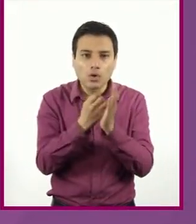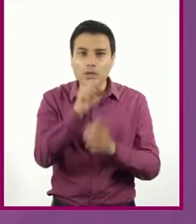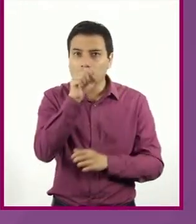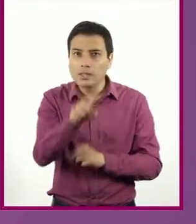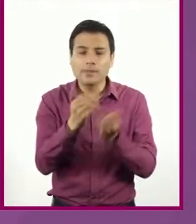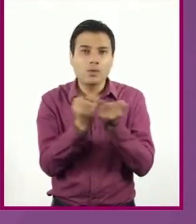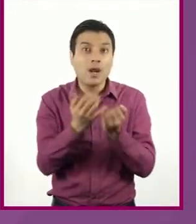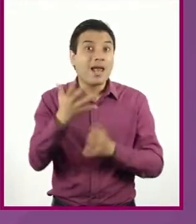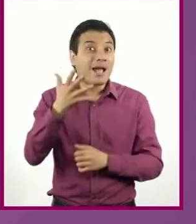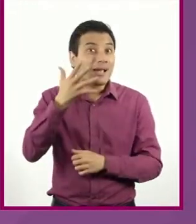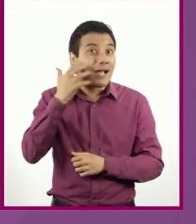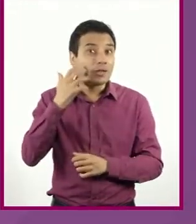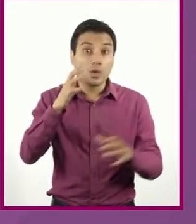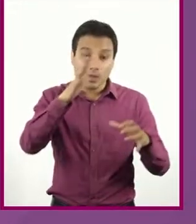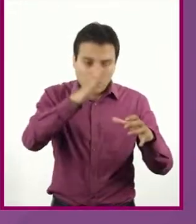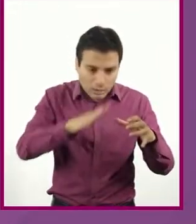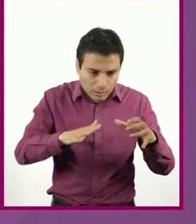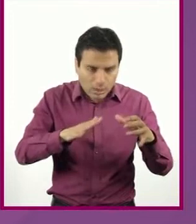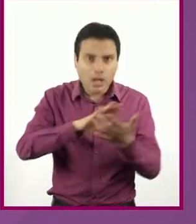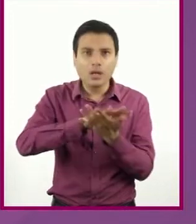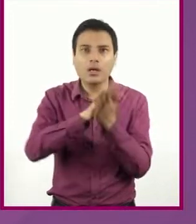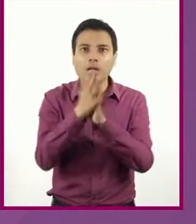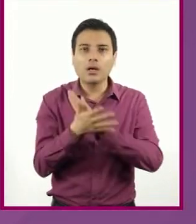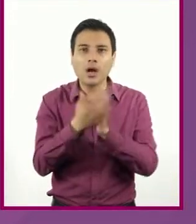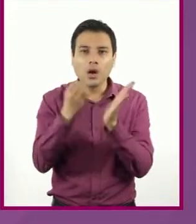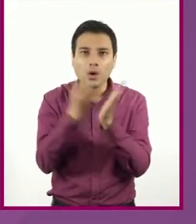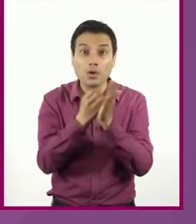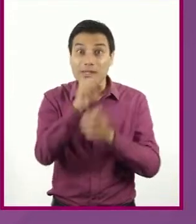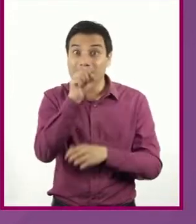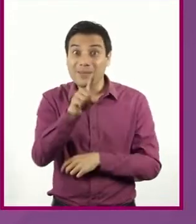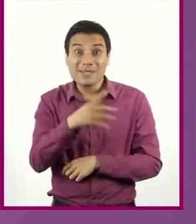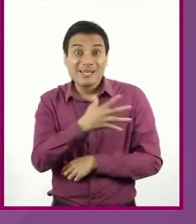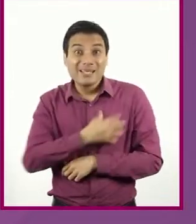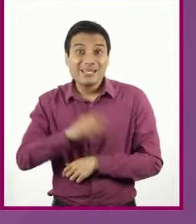de acariciarla. Y lo peor de todo, con su hija